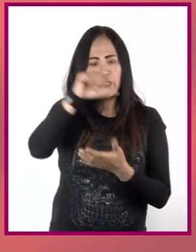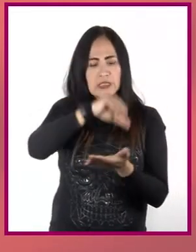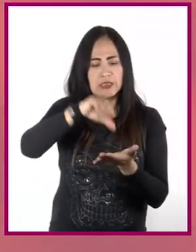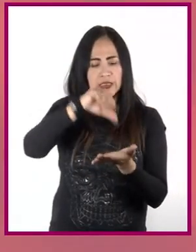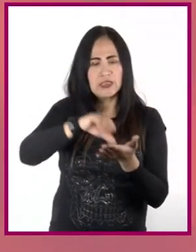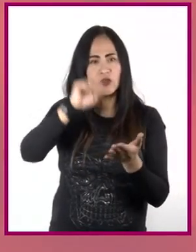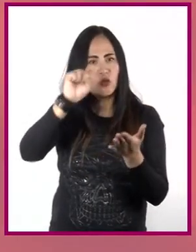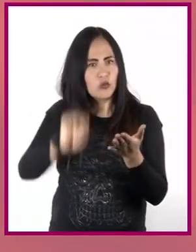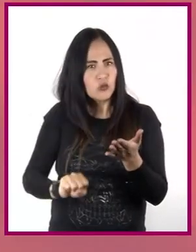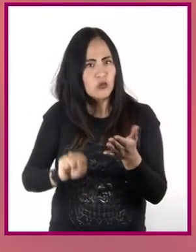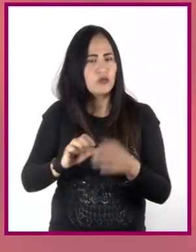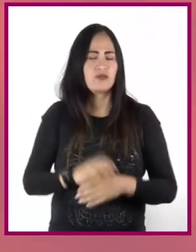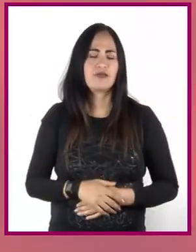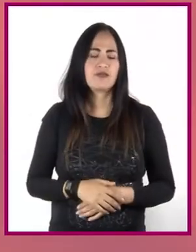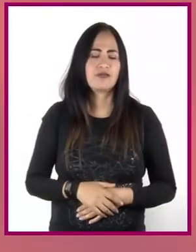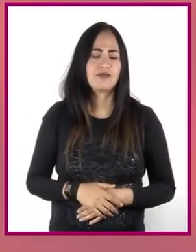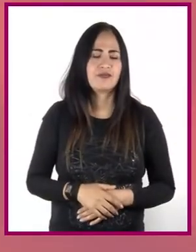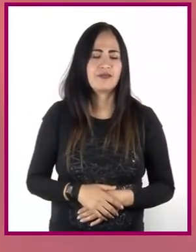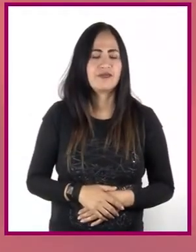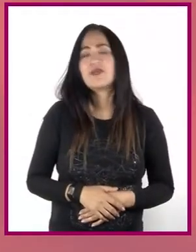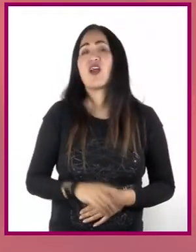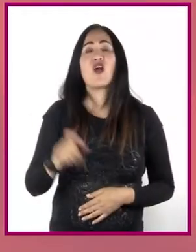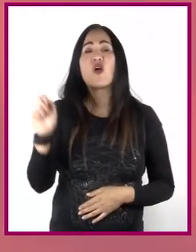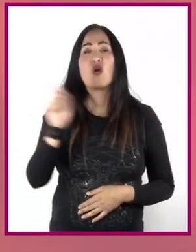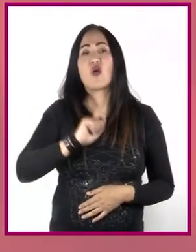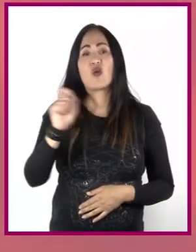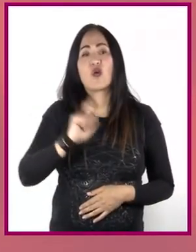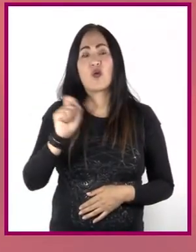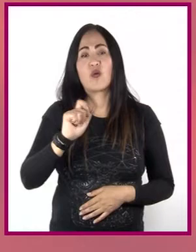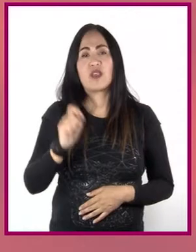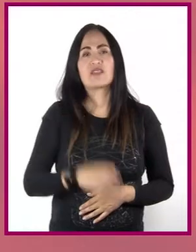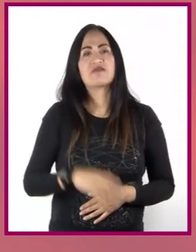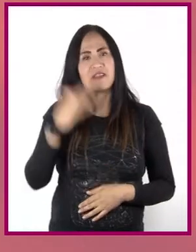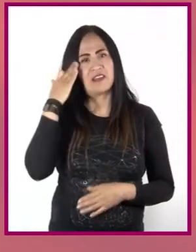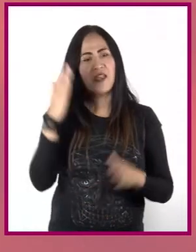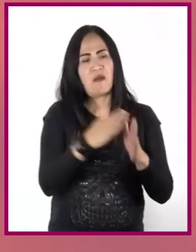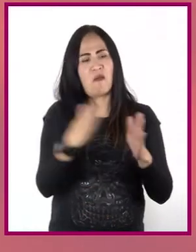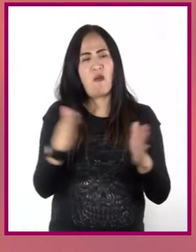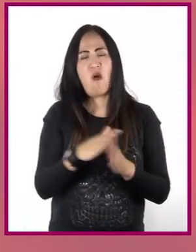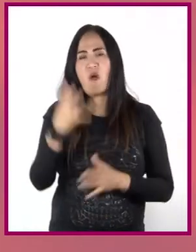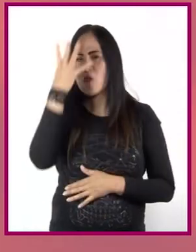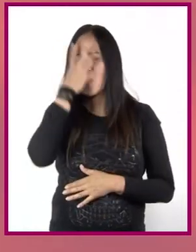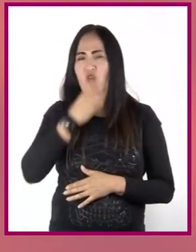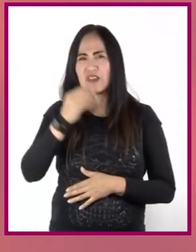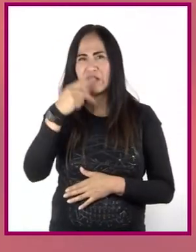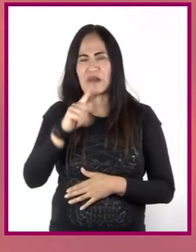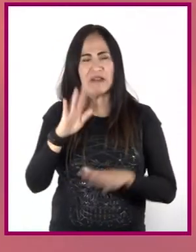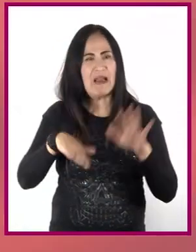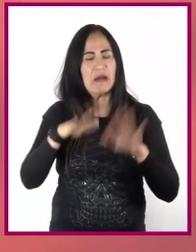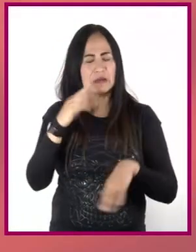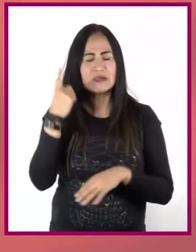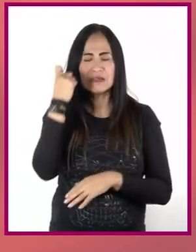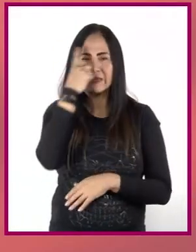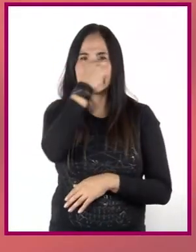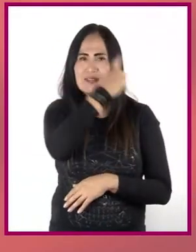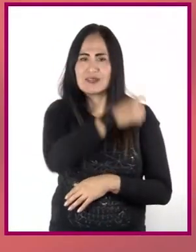país. Relaciones de noviazgo. Una etapa bonita, pero a veces complicada.